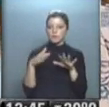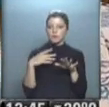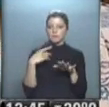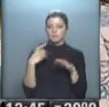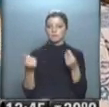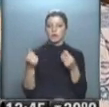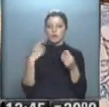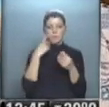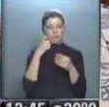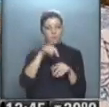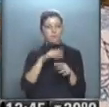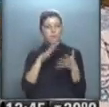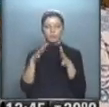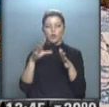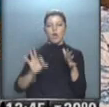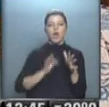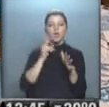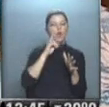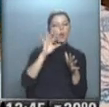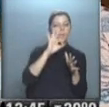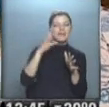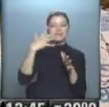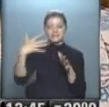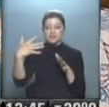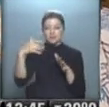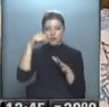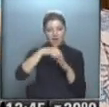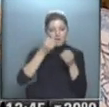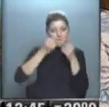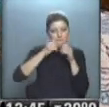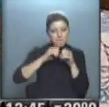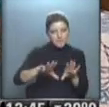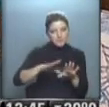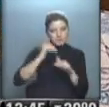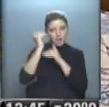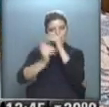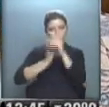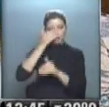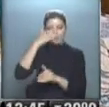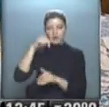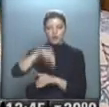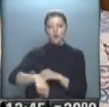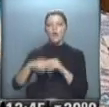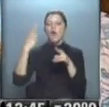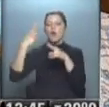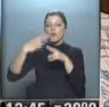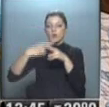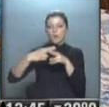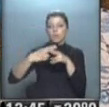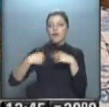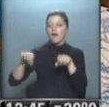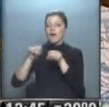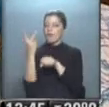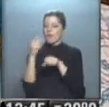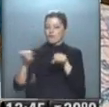entonces a partir del año 2005, donde comienza el proceso final de lo que hoy conocemos como la fusión